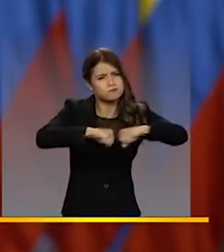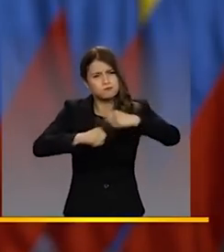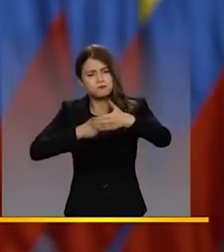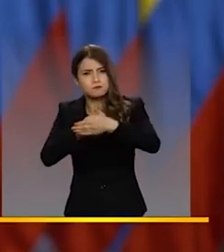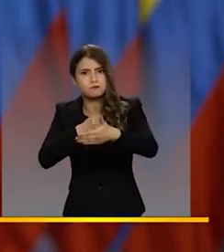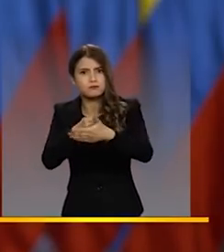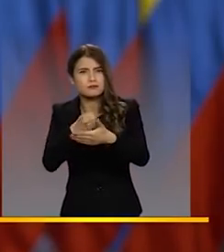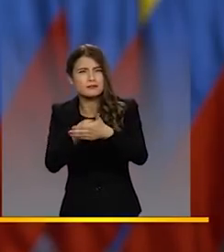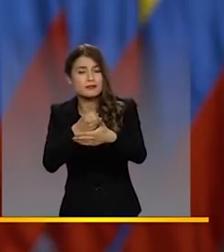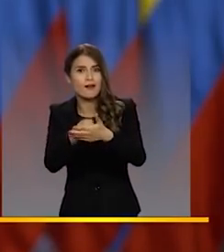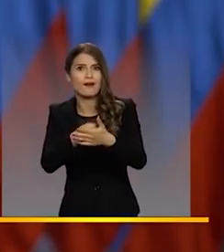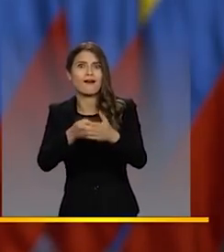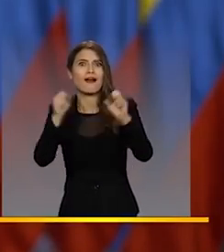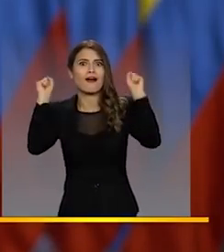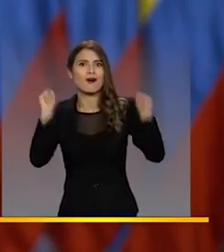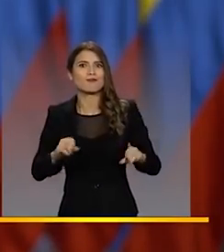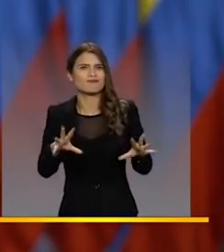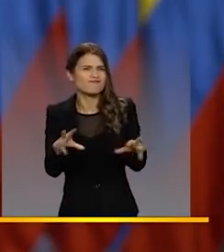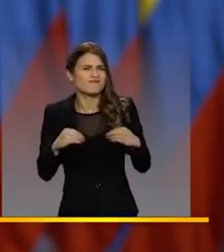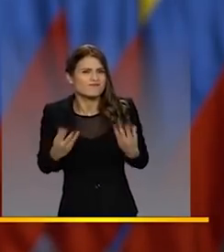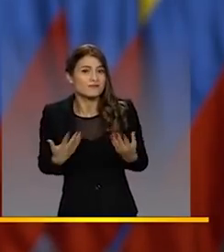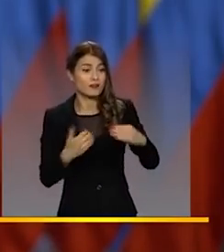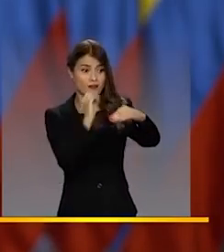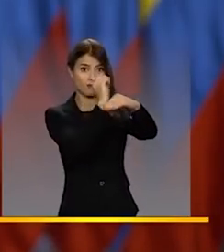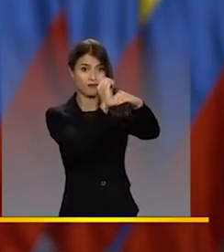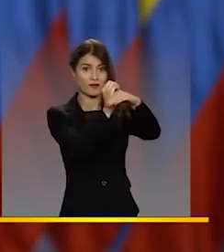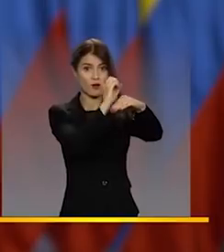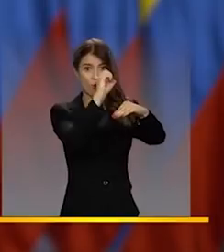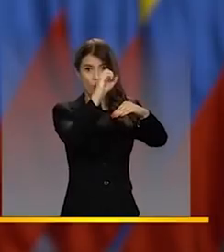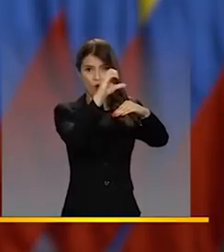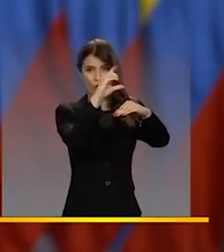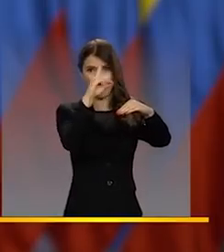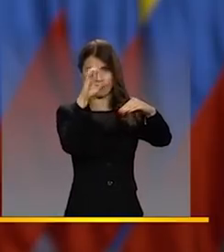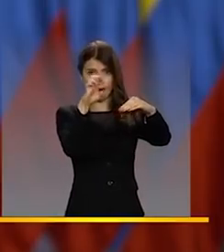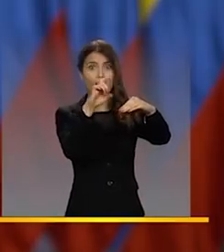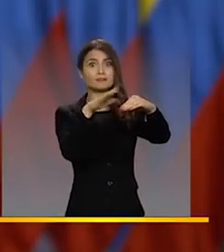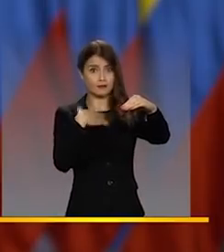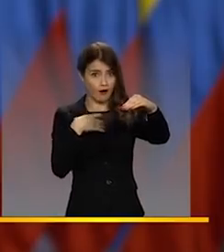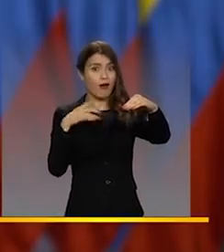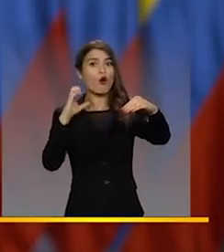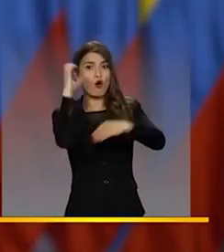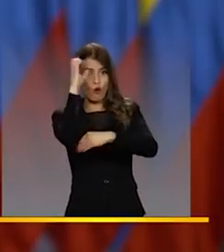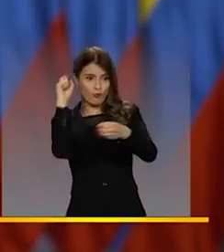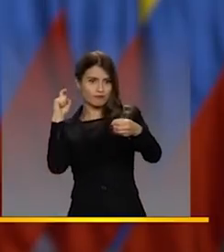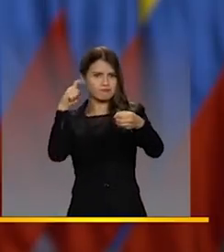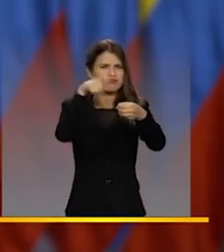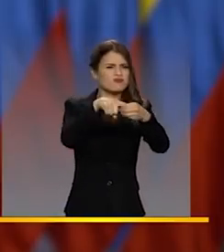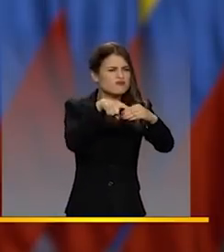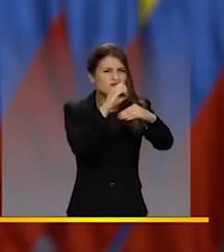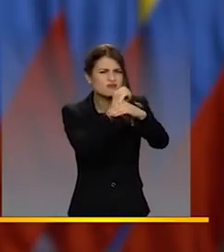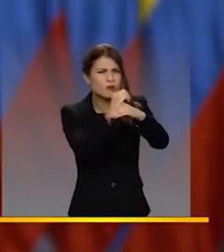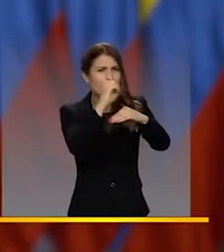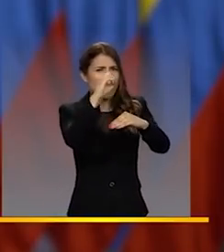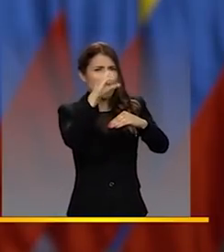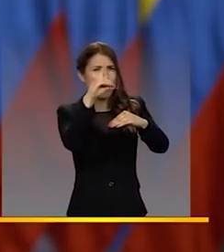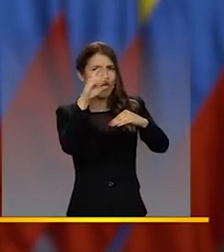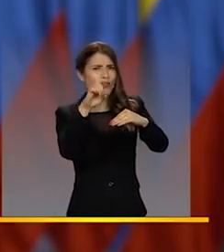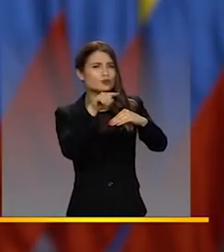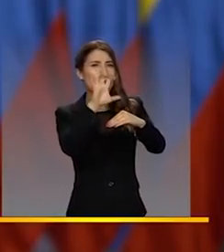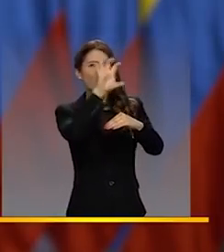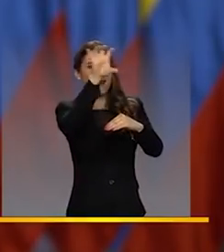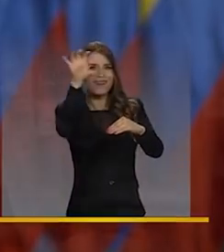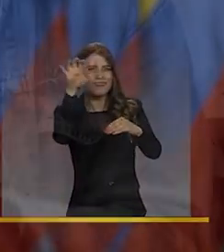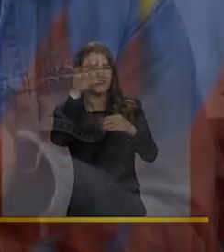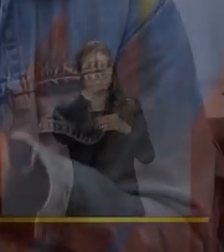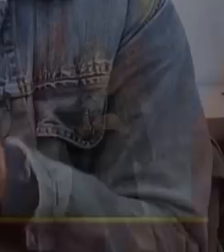Hoy fuimos aceptados como miembros plenos de la OCDE, la Organización para la Cooperación y el